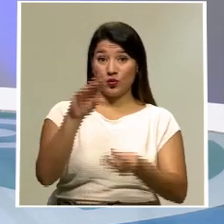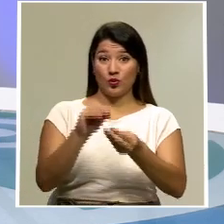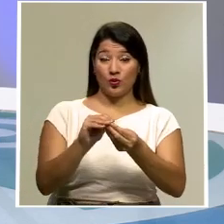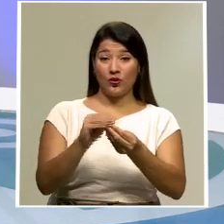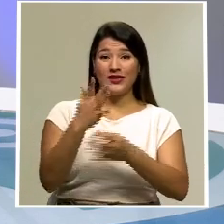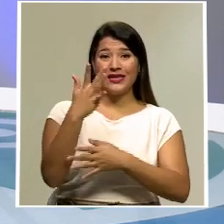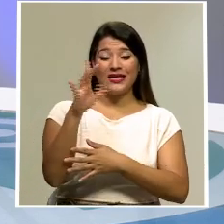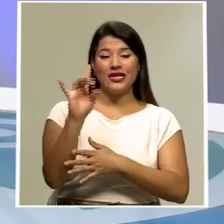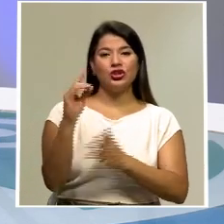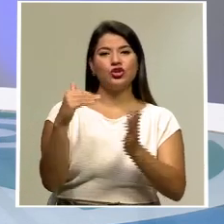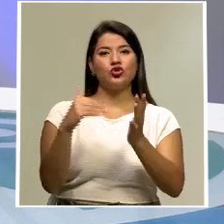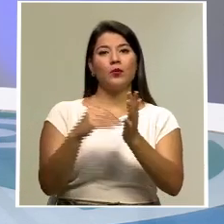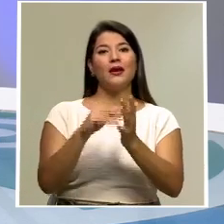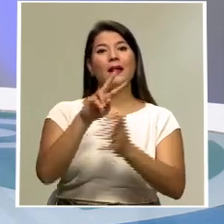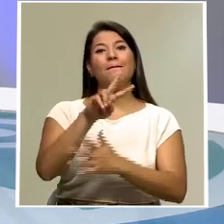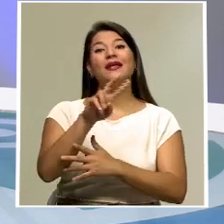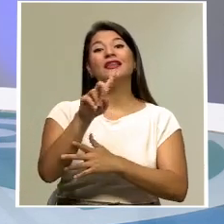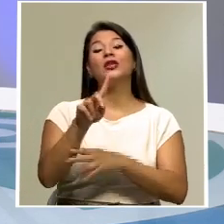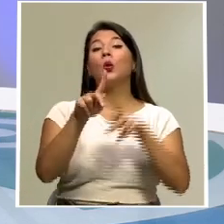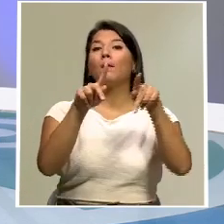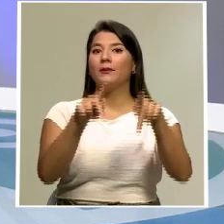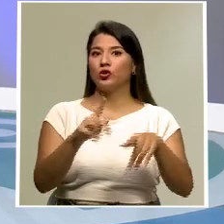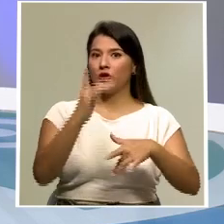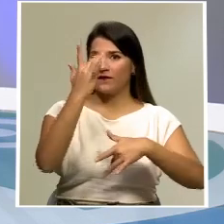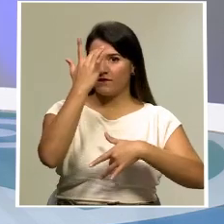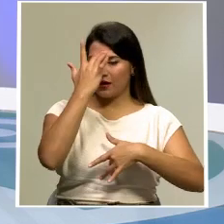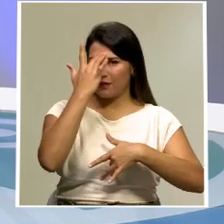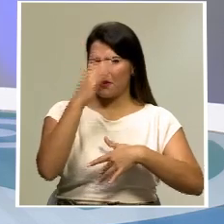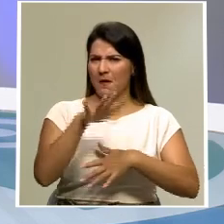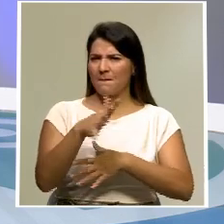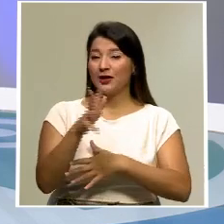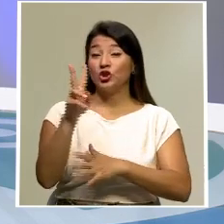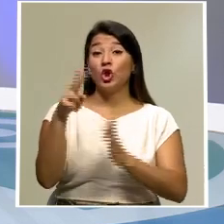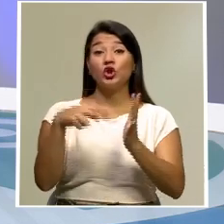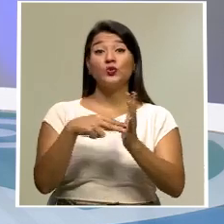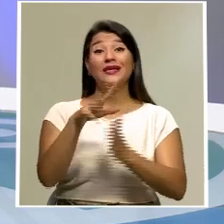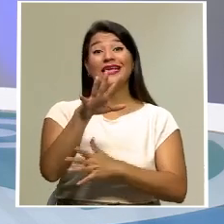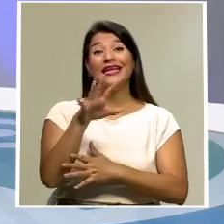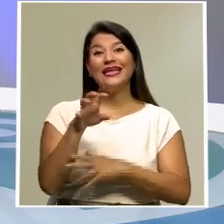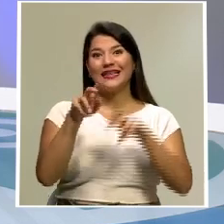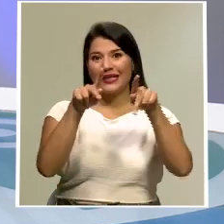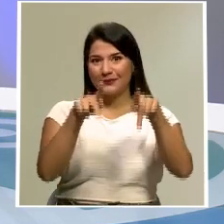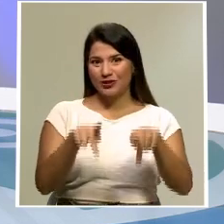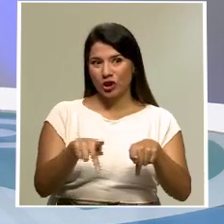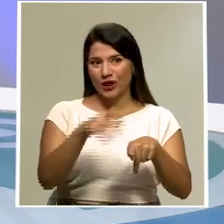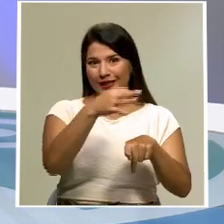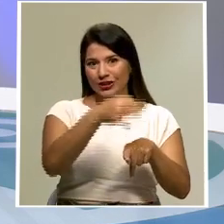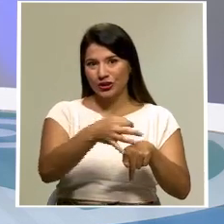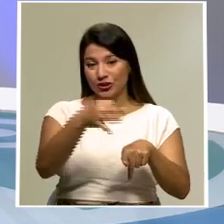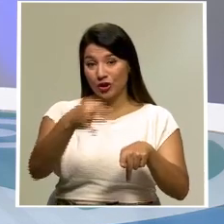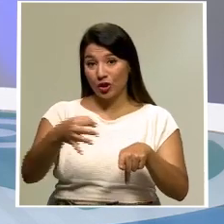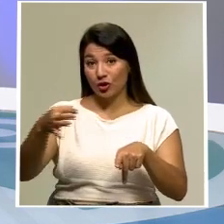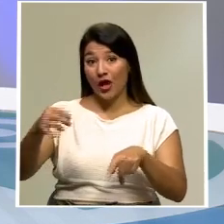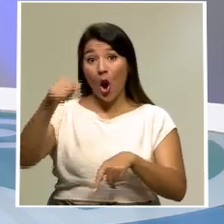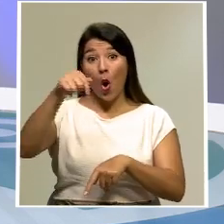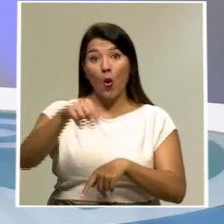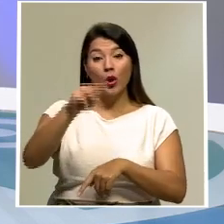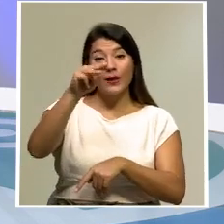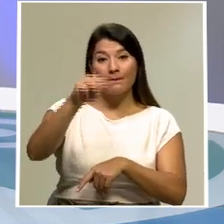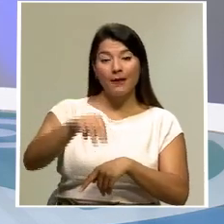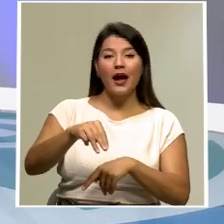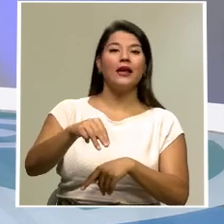18.021 contagios, en promedio se registran 2.500 casos diarios. Y hoy martes se